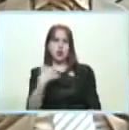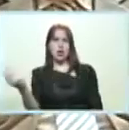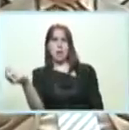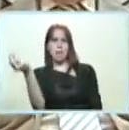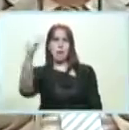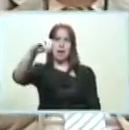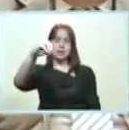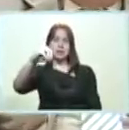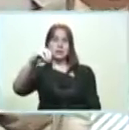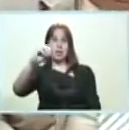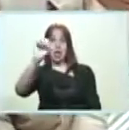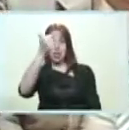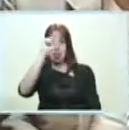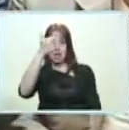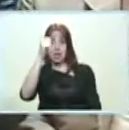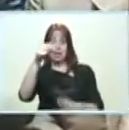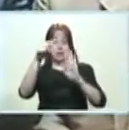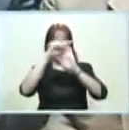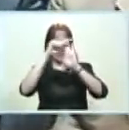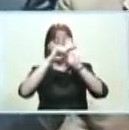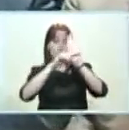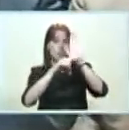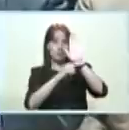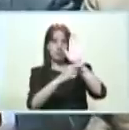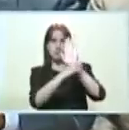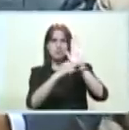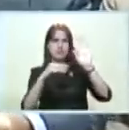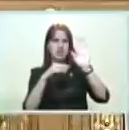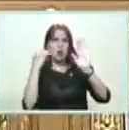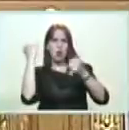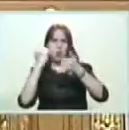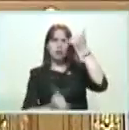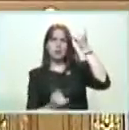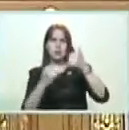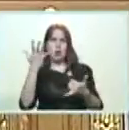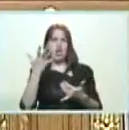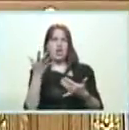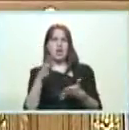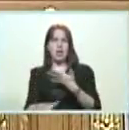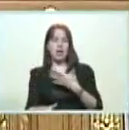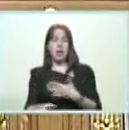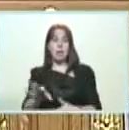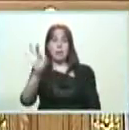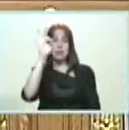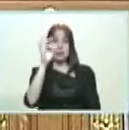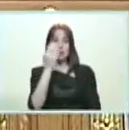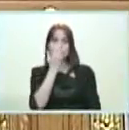agregar un décimo punto el día de hoy, de manera muy especial.